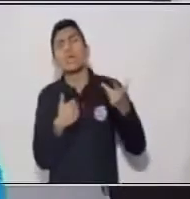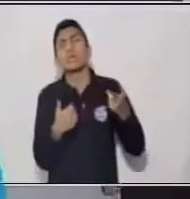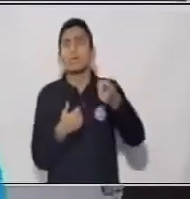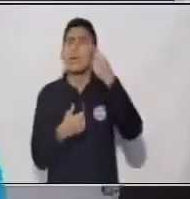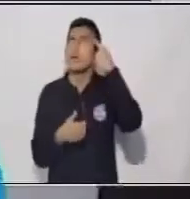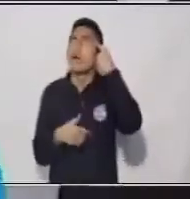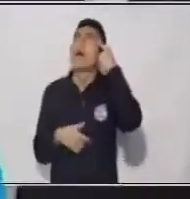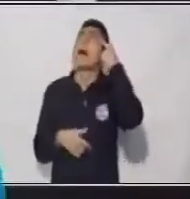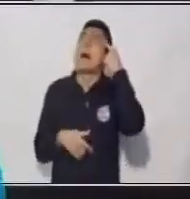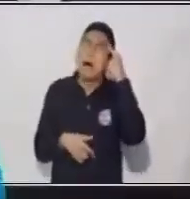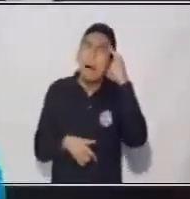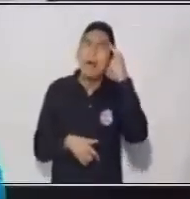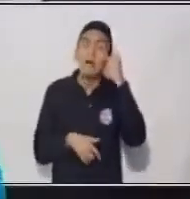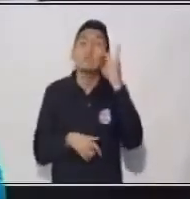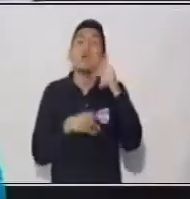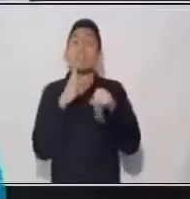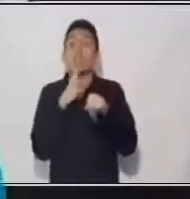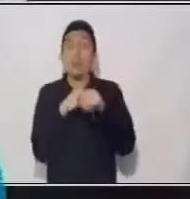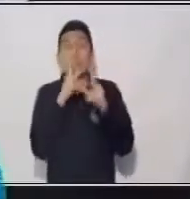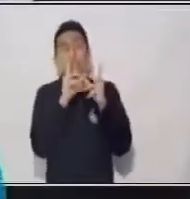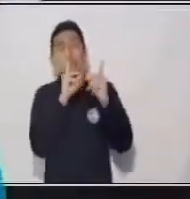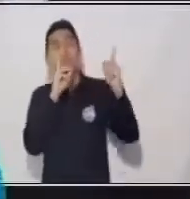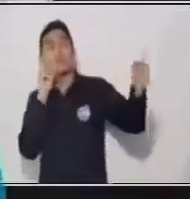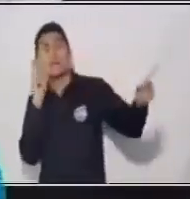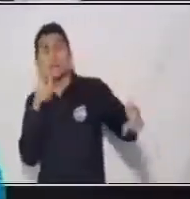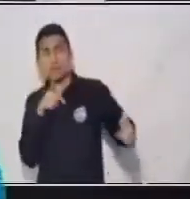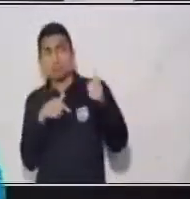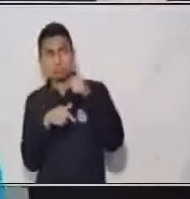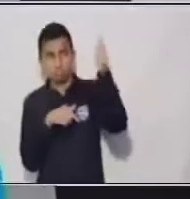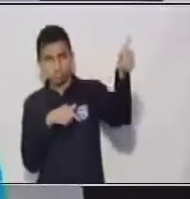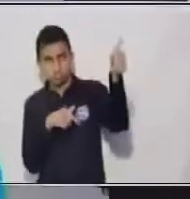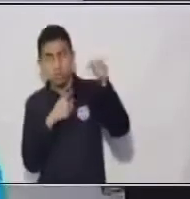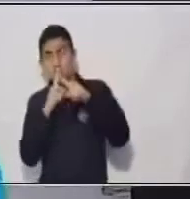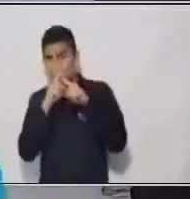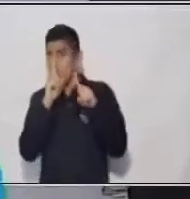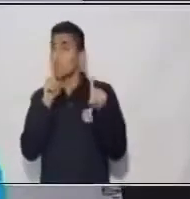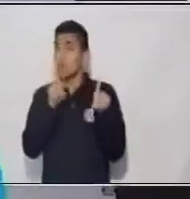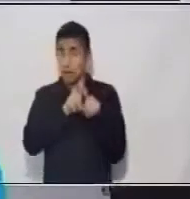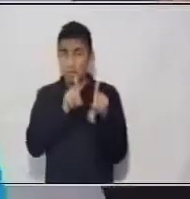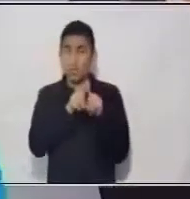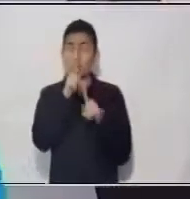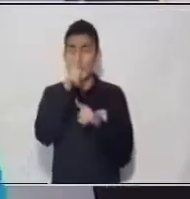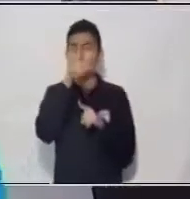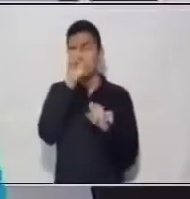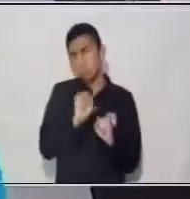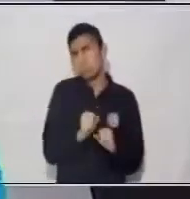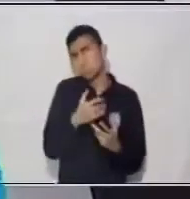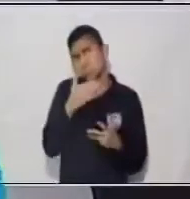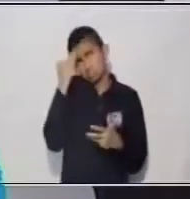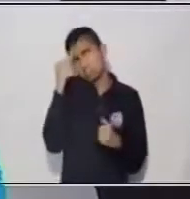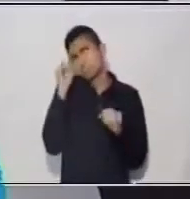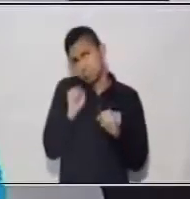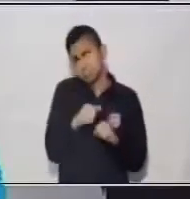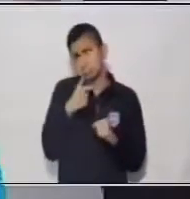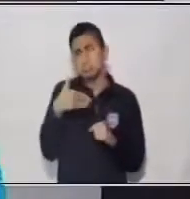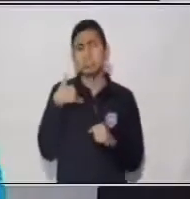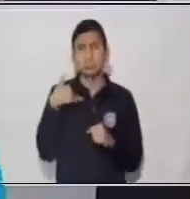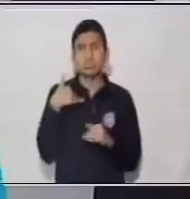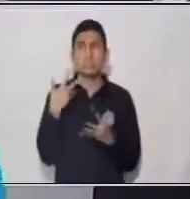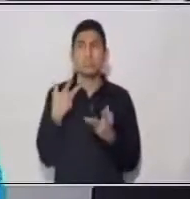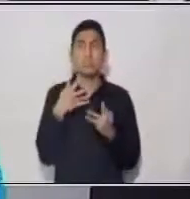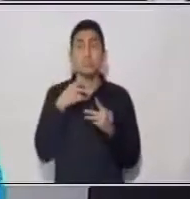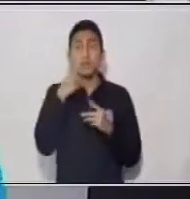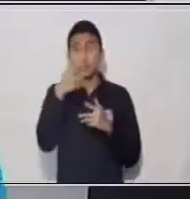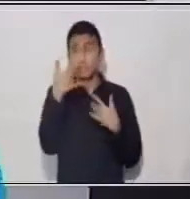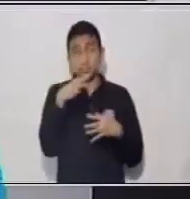Ah, es 2 veces la distancia. Pero también se puede establecer que